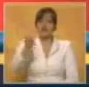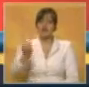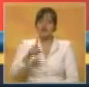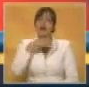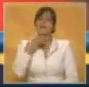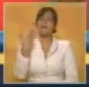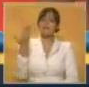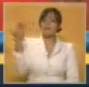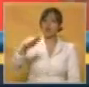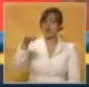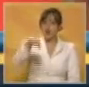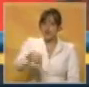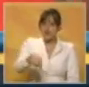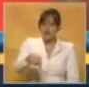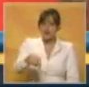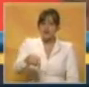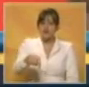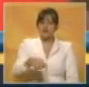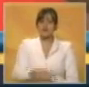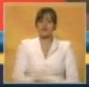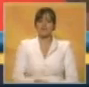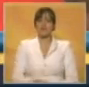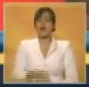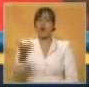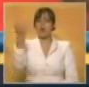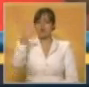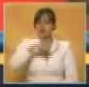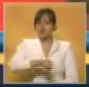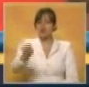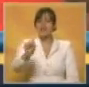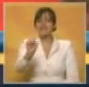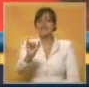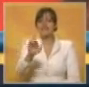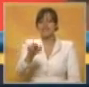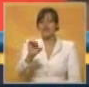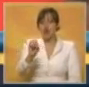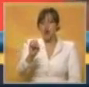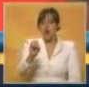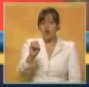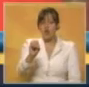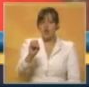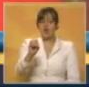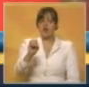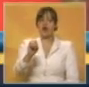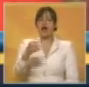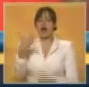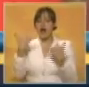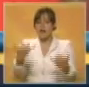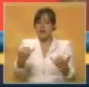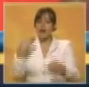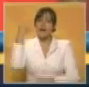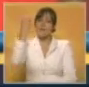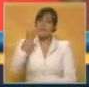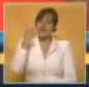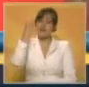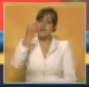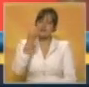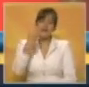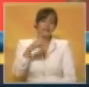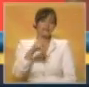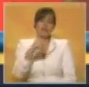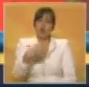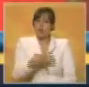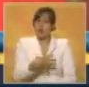vida, venezolanos de origen sirio. La sede diplomática la consideran en este momento que no puede